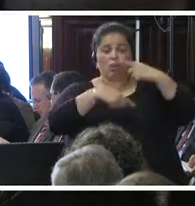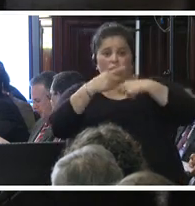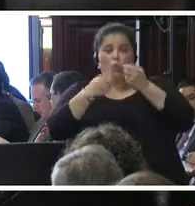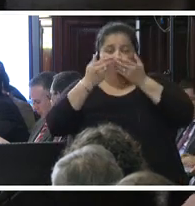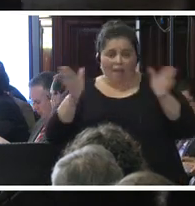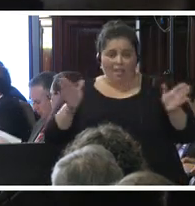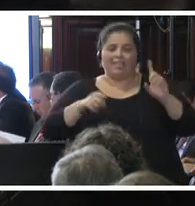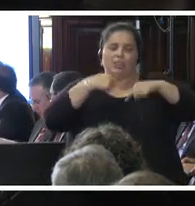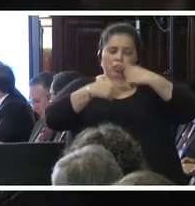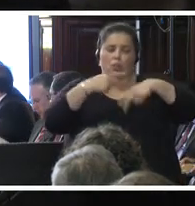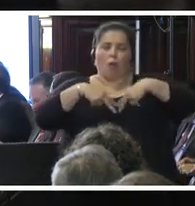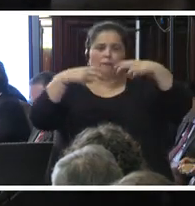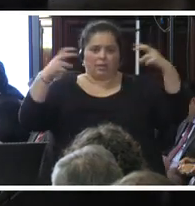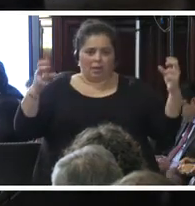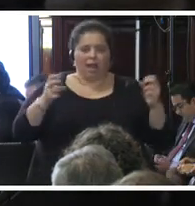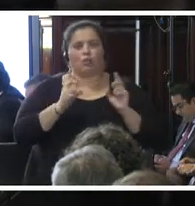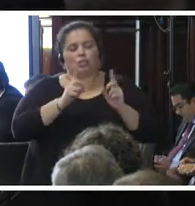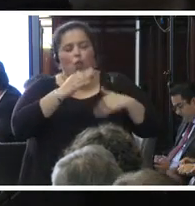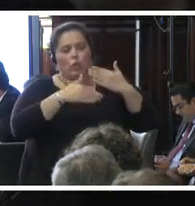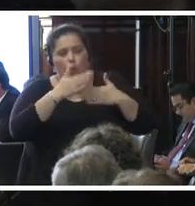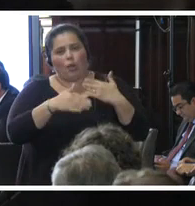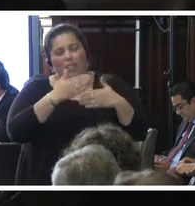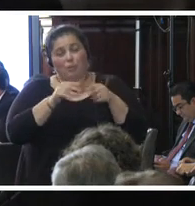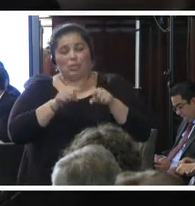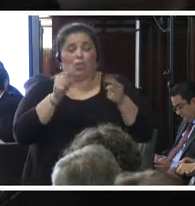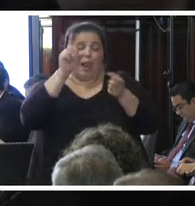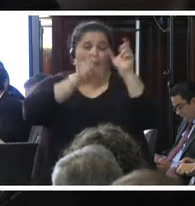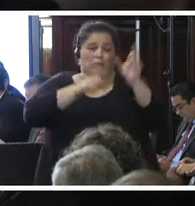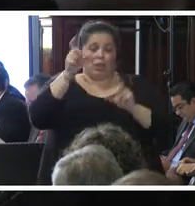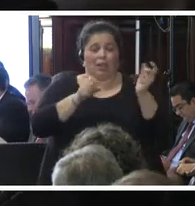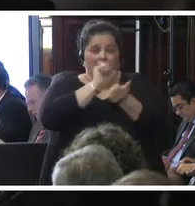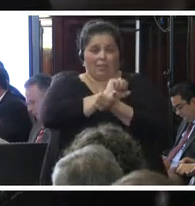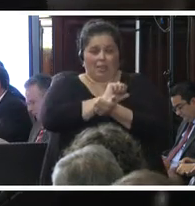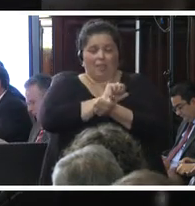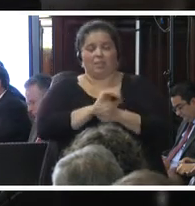continúa investigando y se continúa con el proceso de las personas que están detenidas.